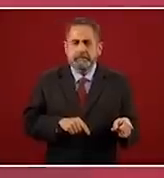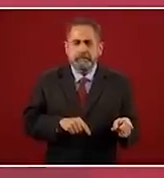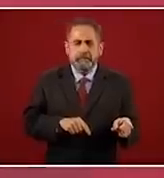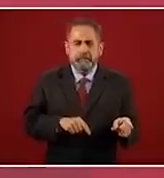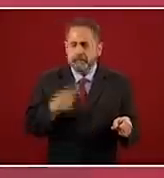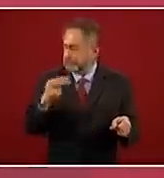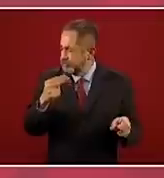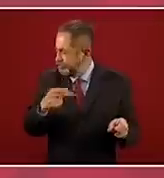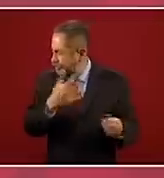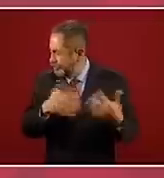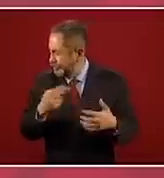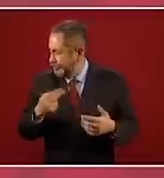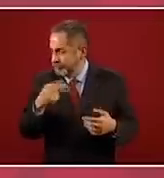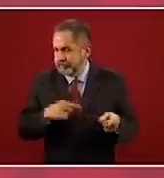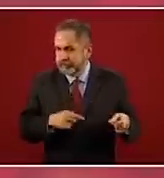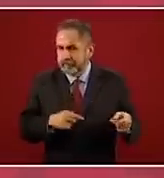¿cómo se llama esta empresa?